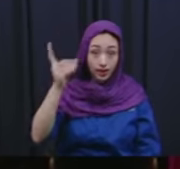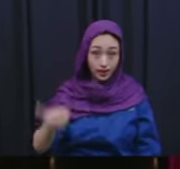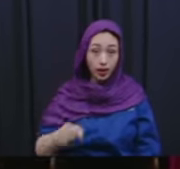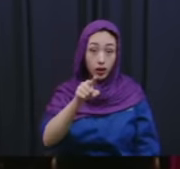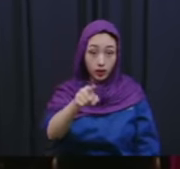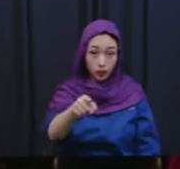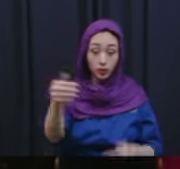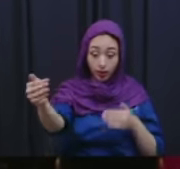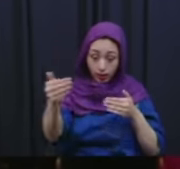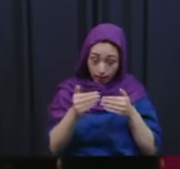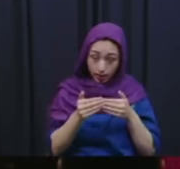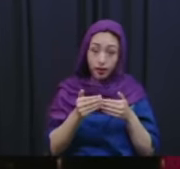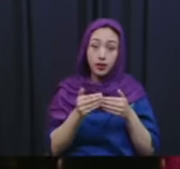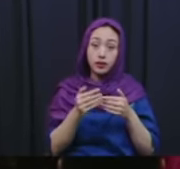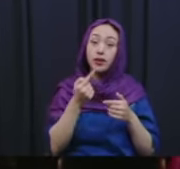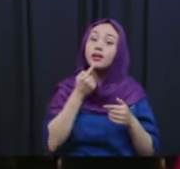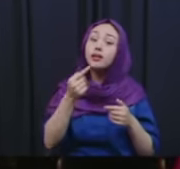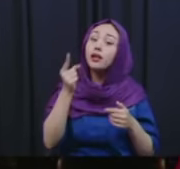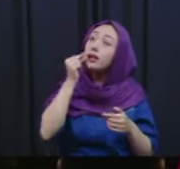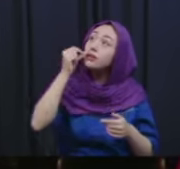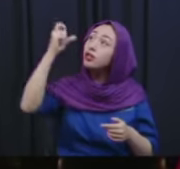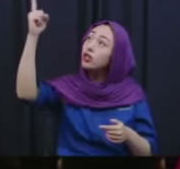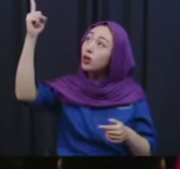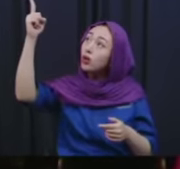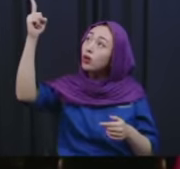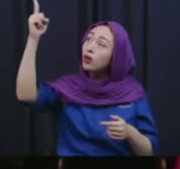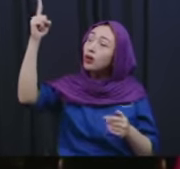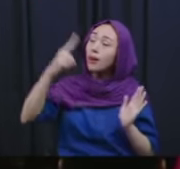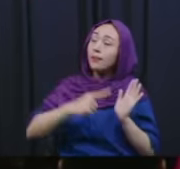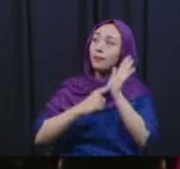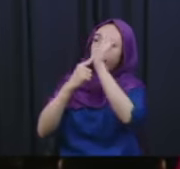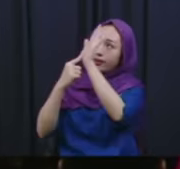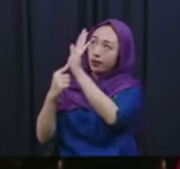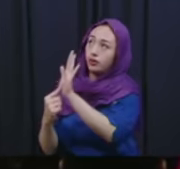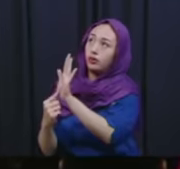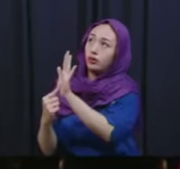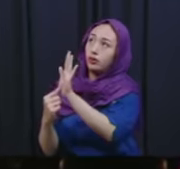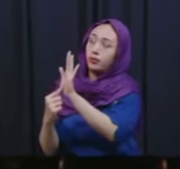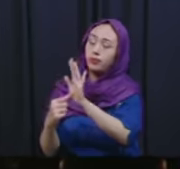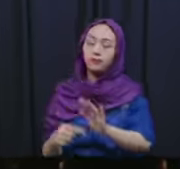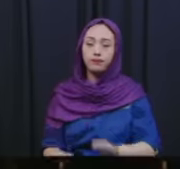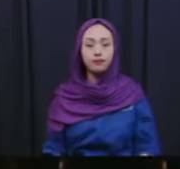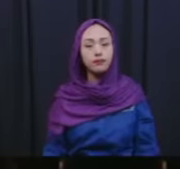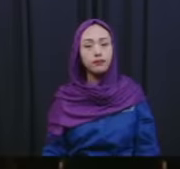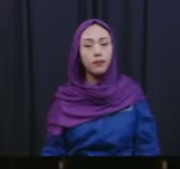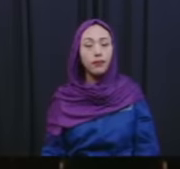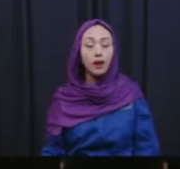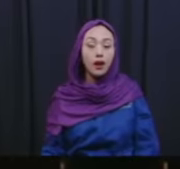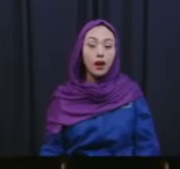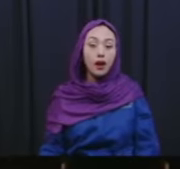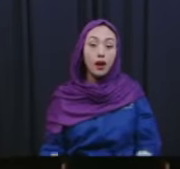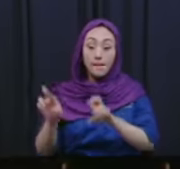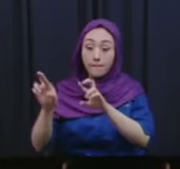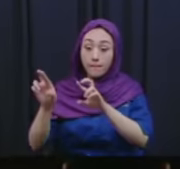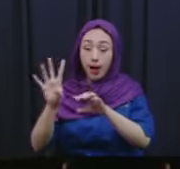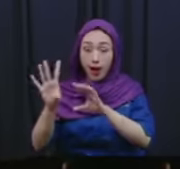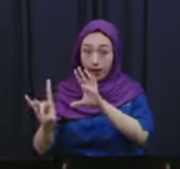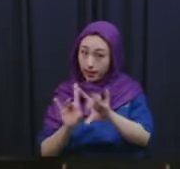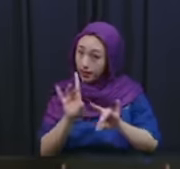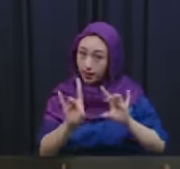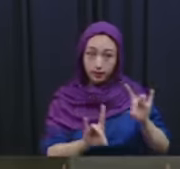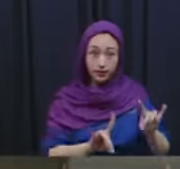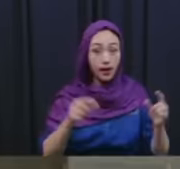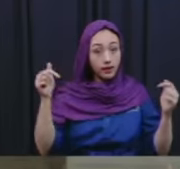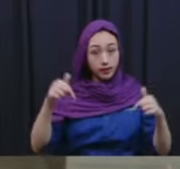señor aquí estoy si hay alguien acá que quiere recibir al señor como su